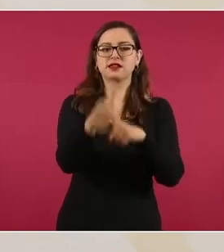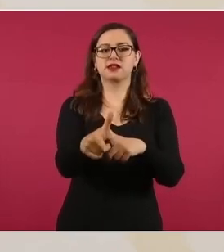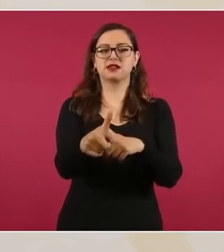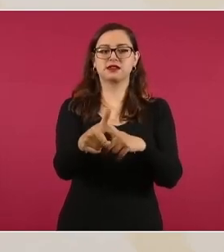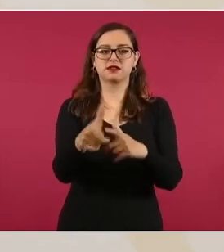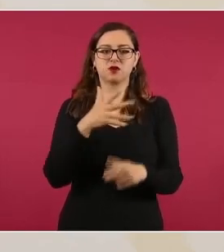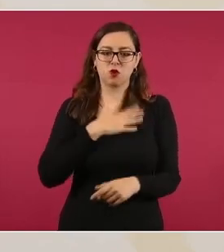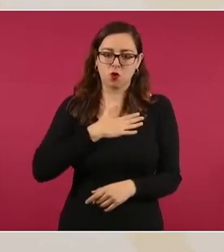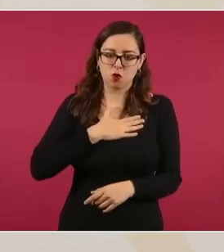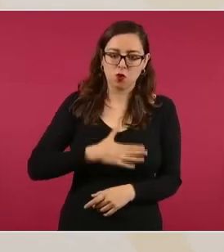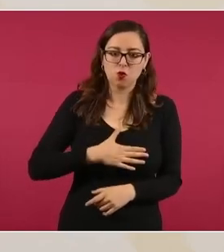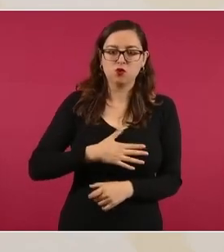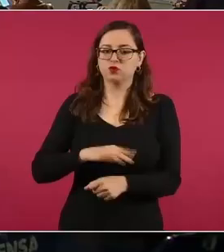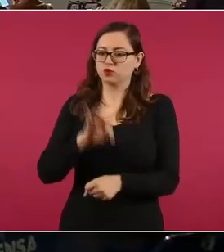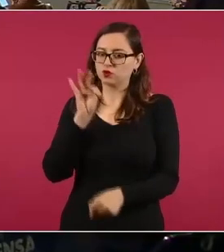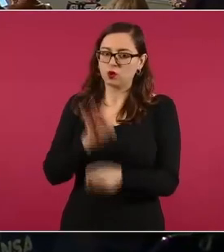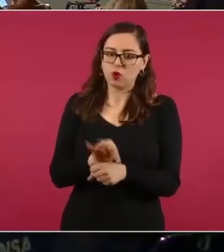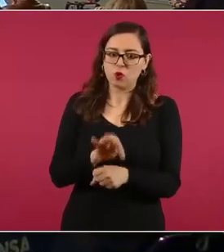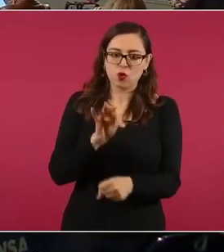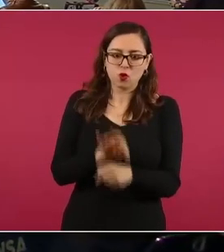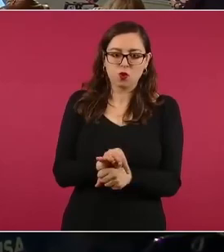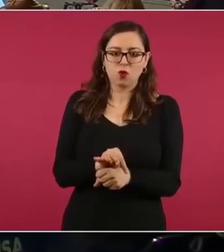defendiendo la justicia y